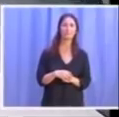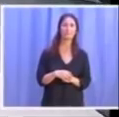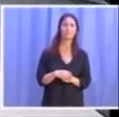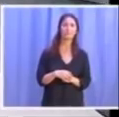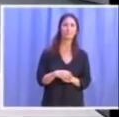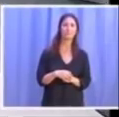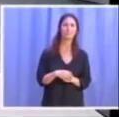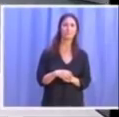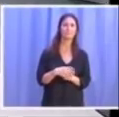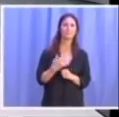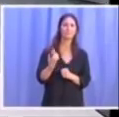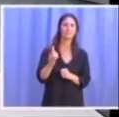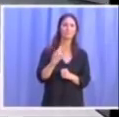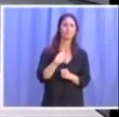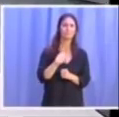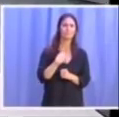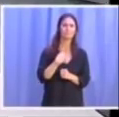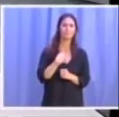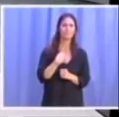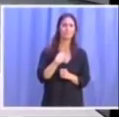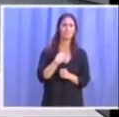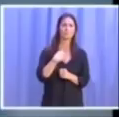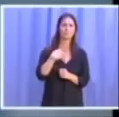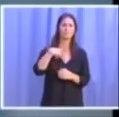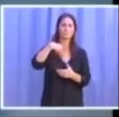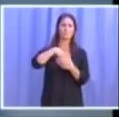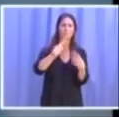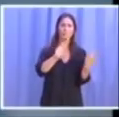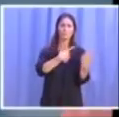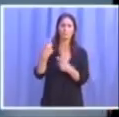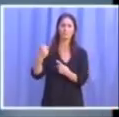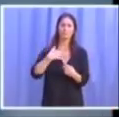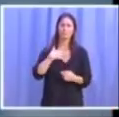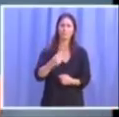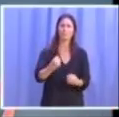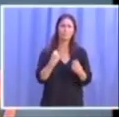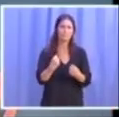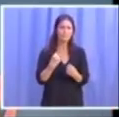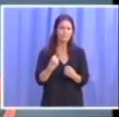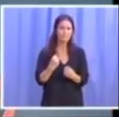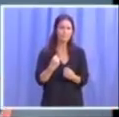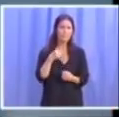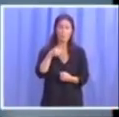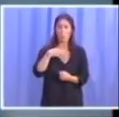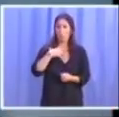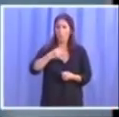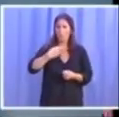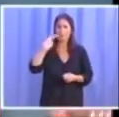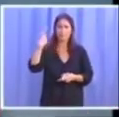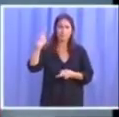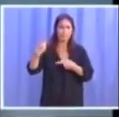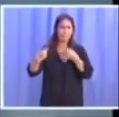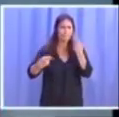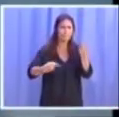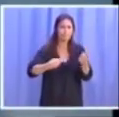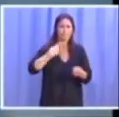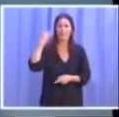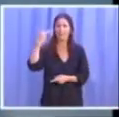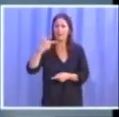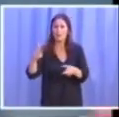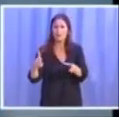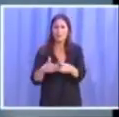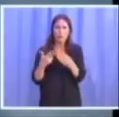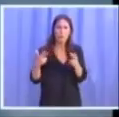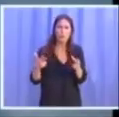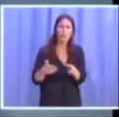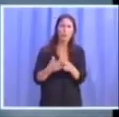han debilitado absolutamente el ayuntamiento. Y necesitamos un ayuntamiento fuerte. ¿Se pueden ustedes llenar la boca con los derechos sociales y